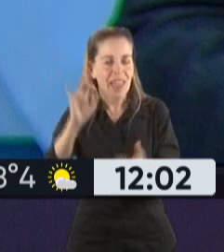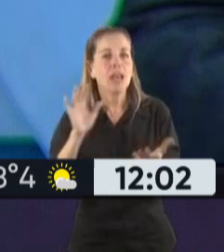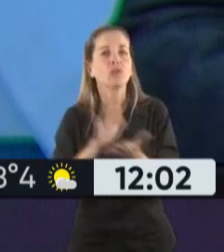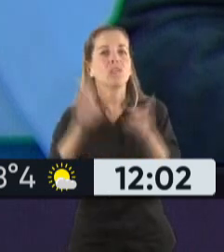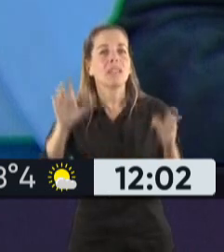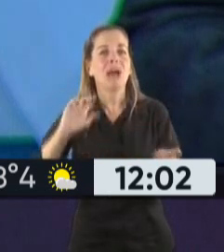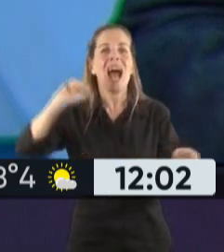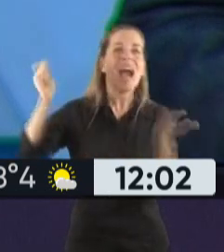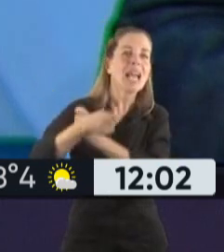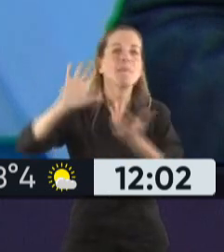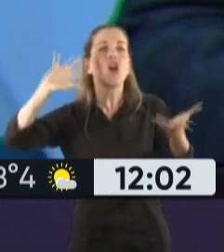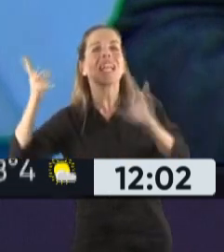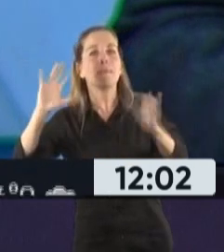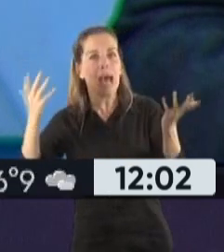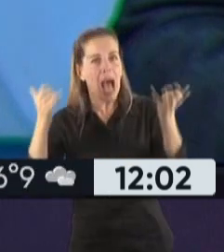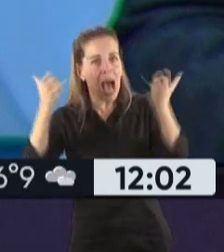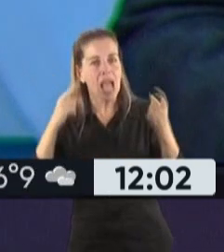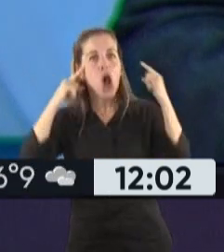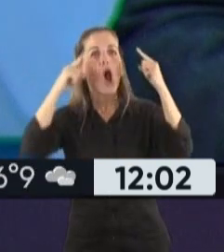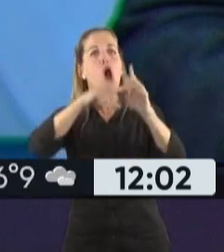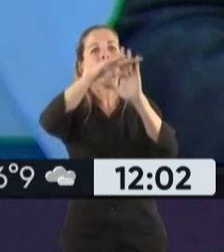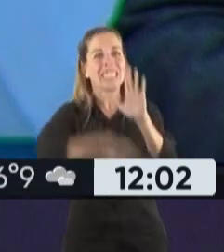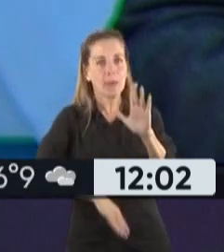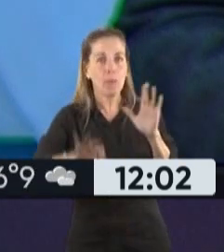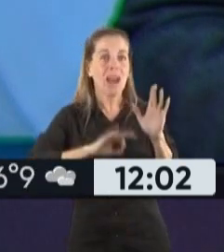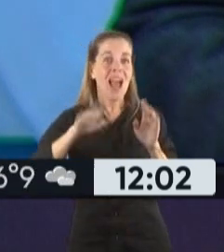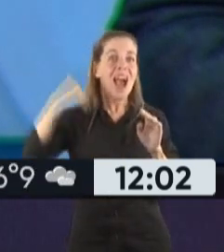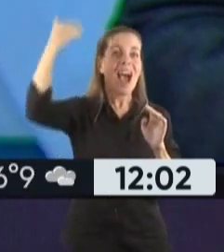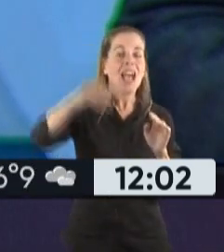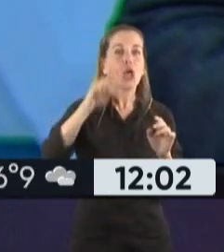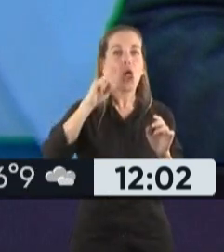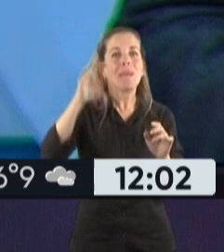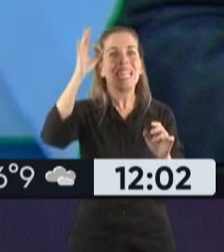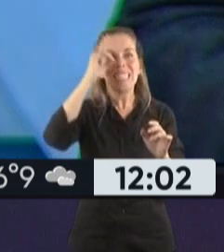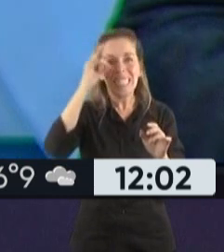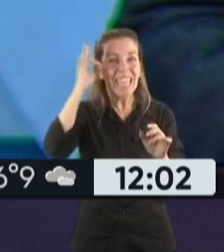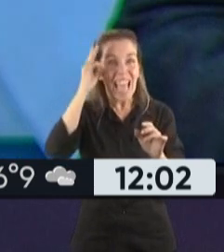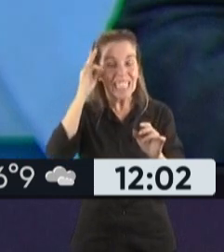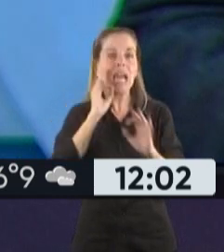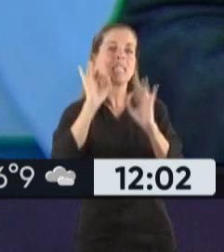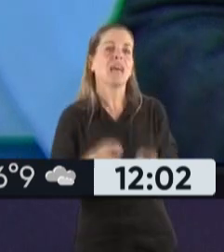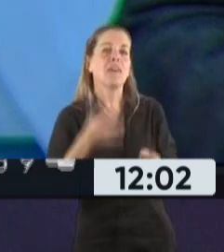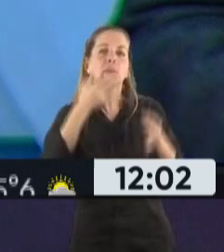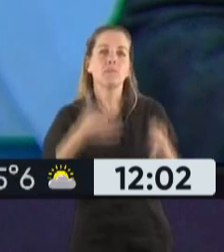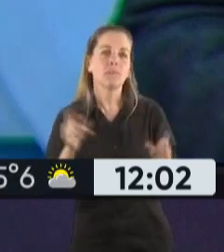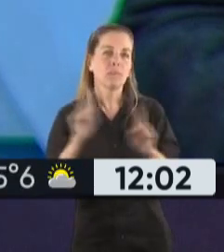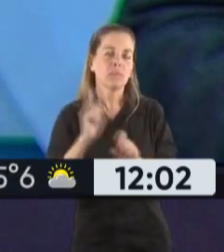climático. Hay una serie de objetivos fijados para el año 2030 que ya todos sabemos que no se van a poder cumplir.